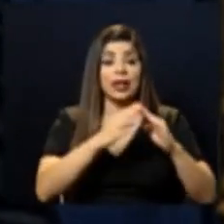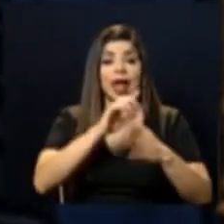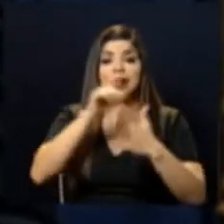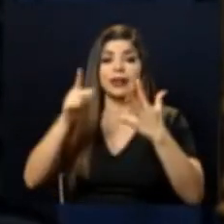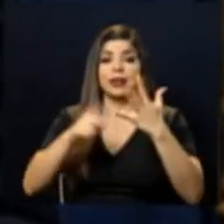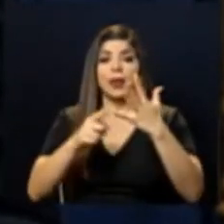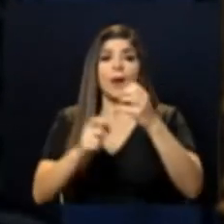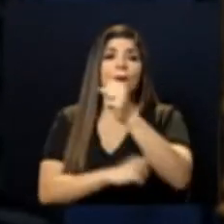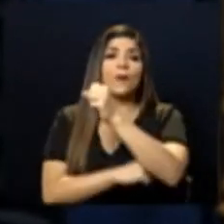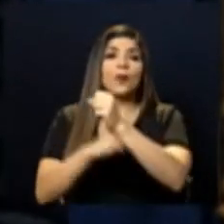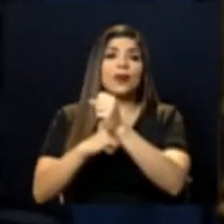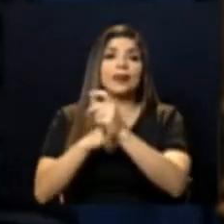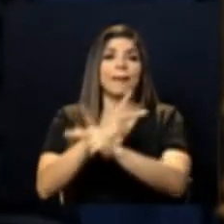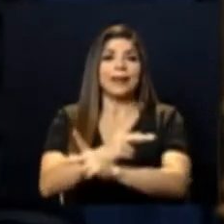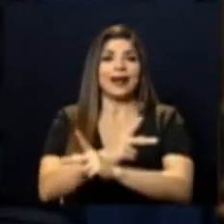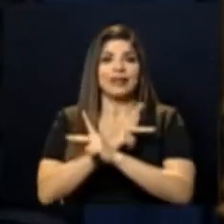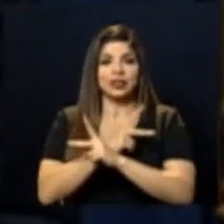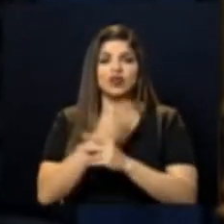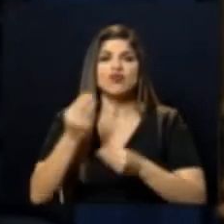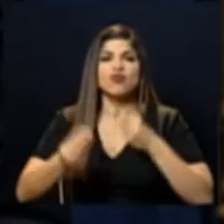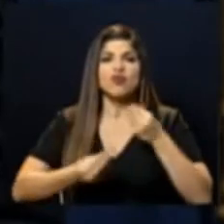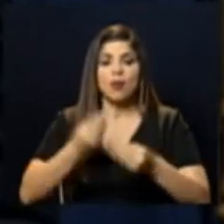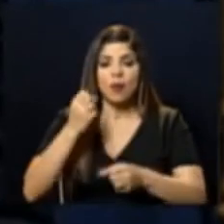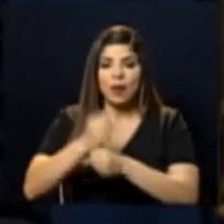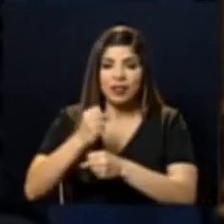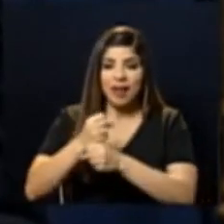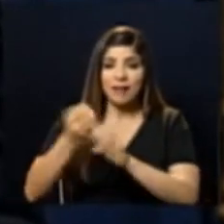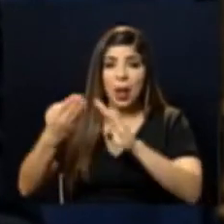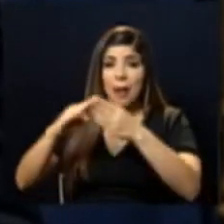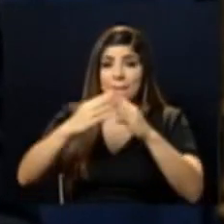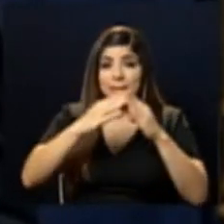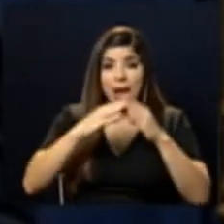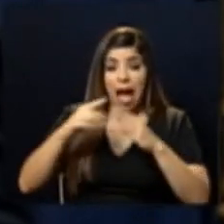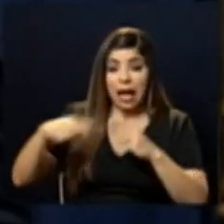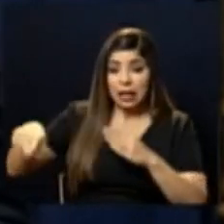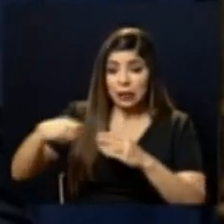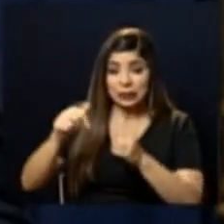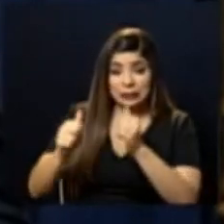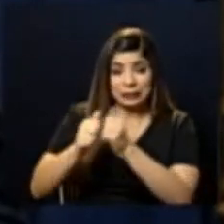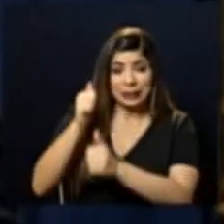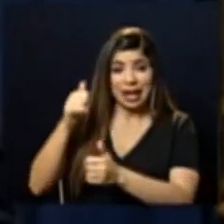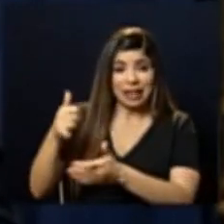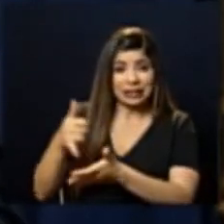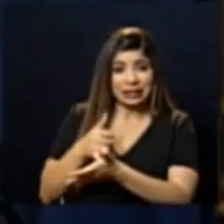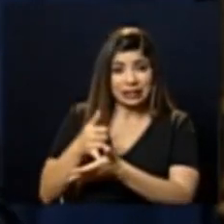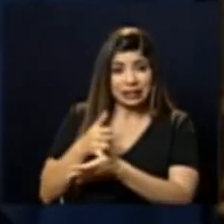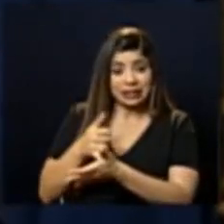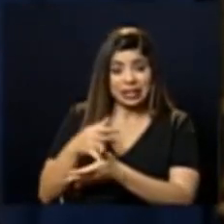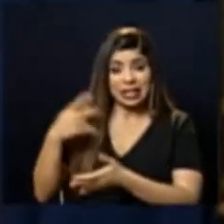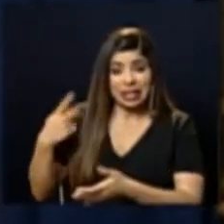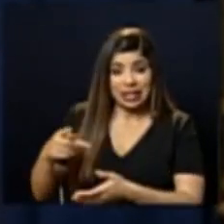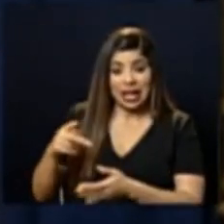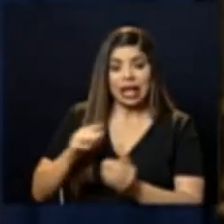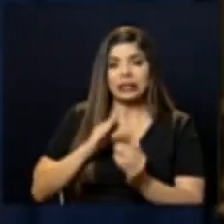la Prevención, trabajando en las barriadas de mayor vulnerabilidad y